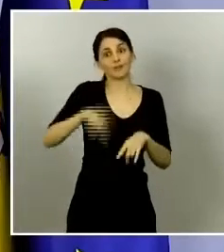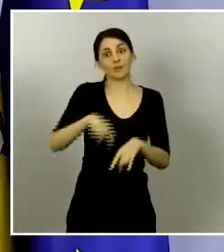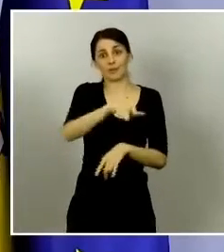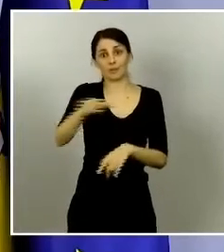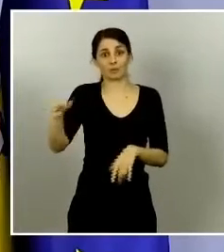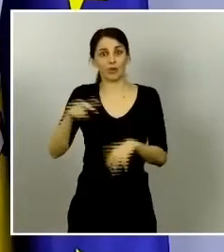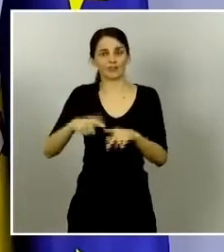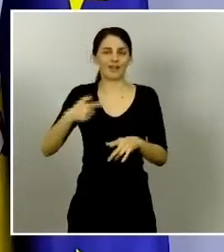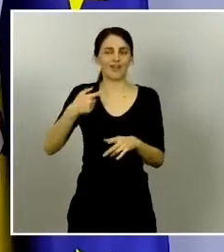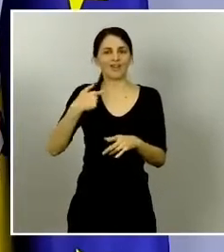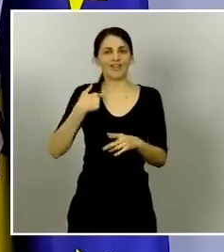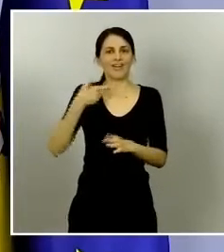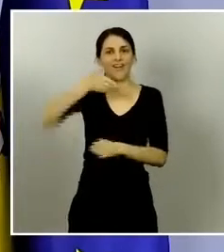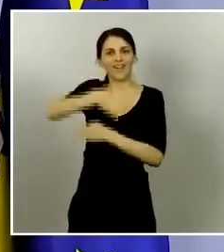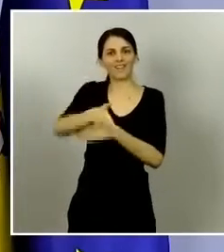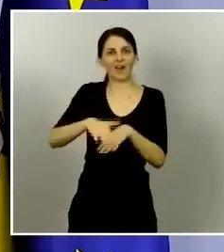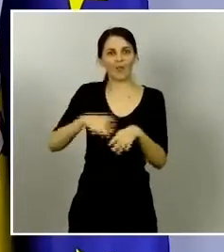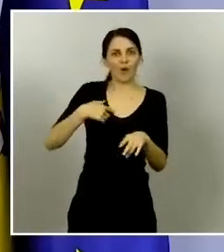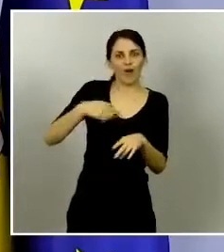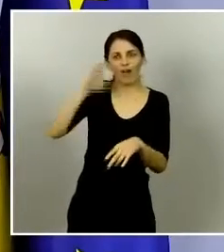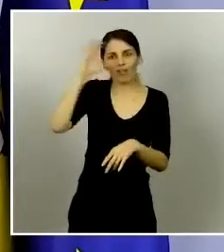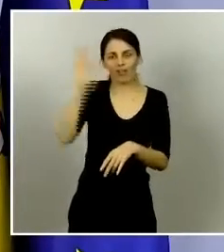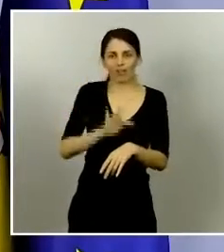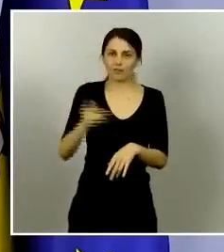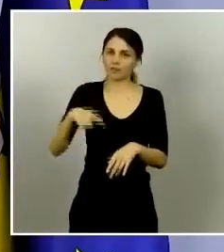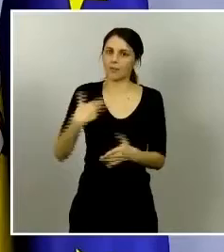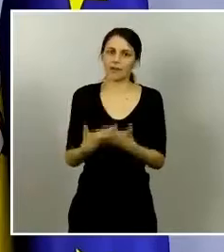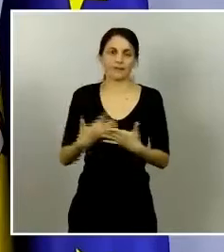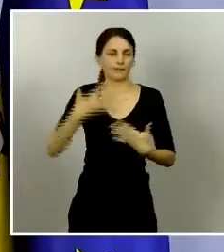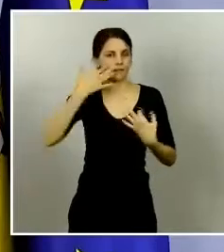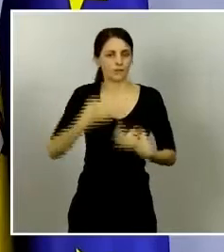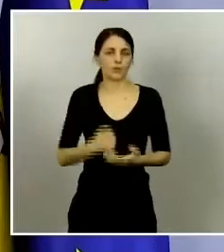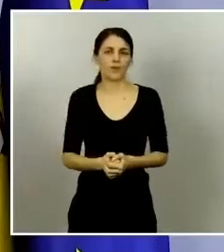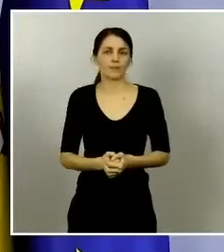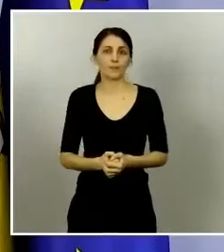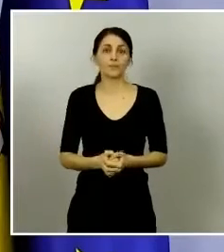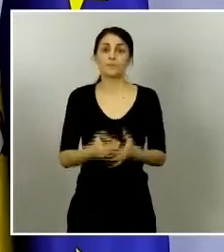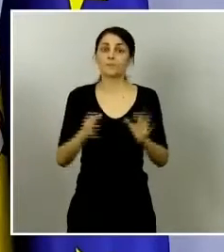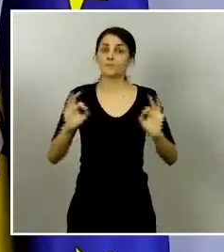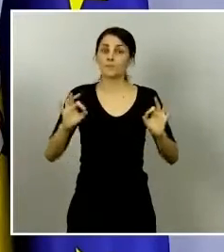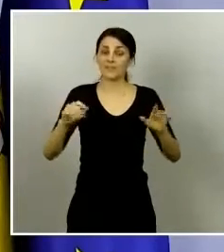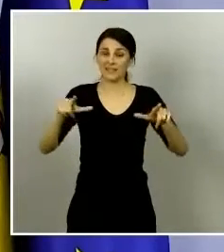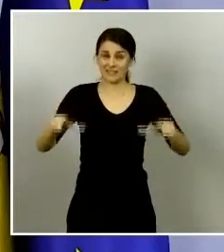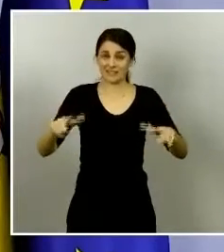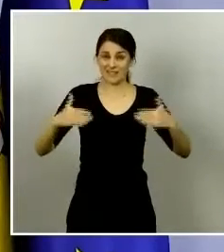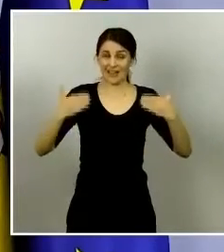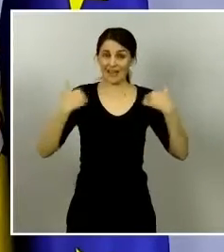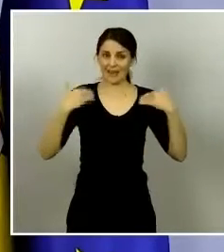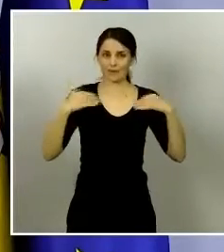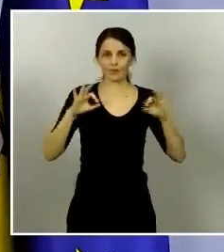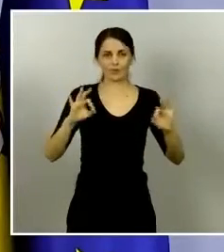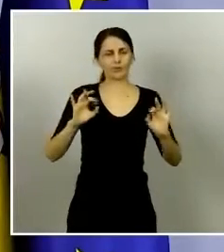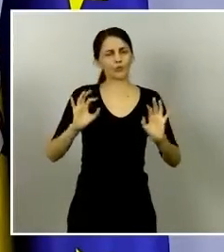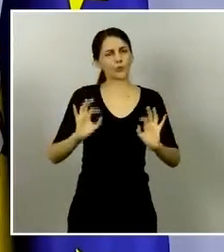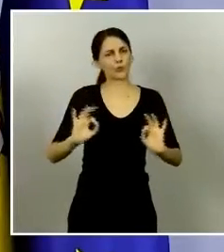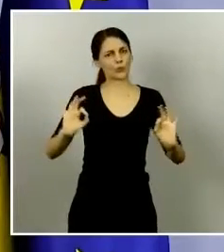para, en primer lugar, todos los deportistas y, en segundo lugar, para todas las personas que quieran gozar de estas competiciones. Los gimnasios son